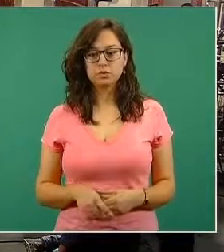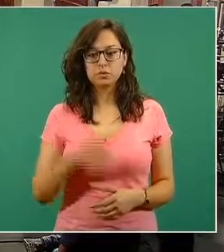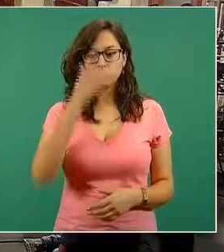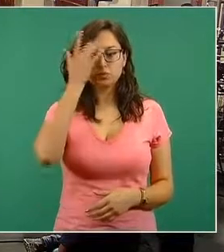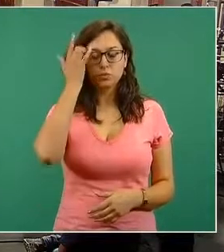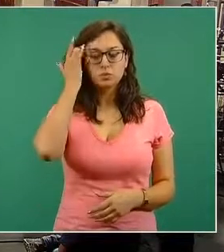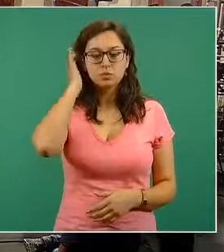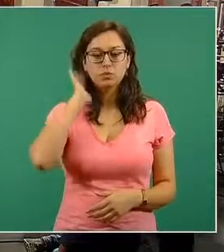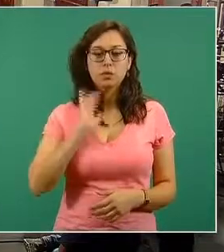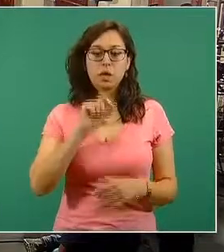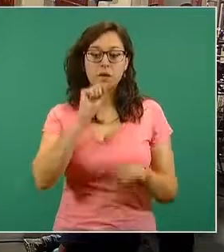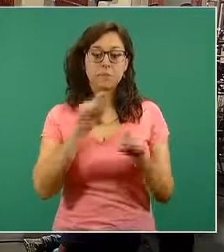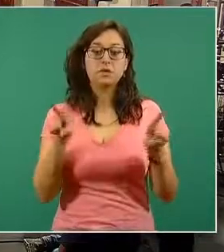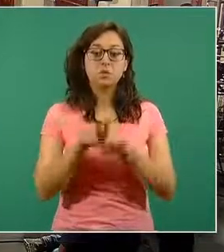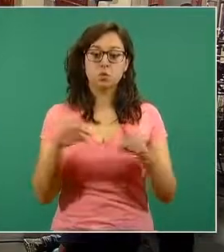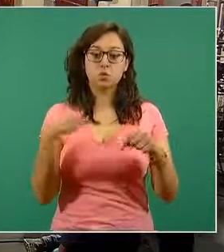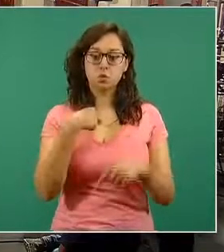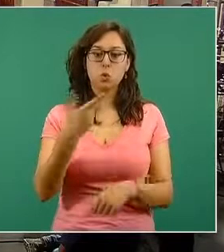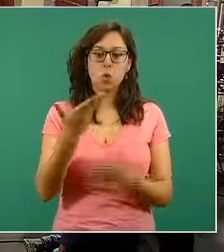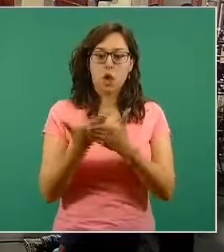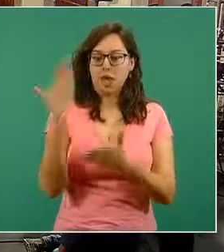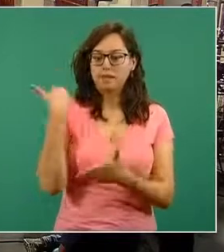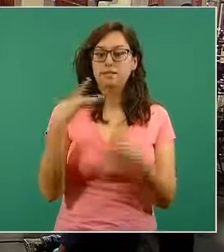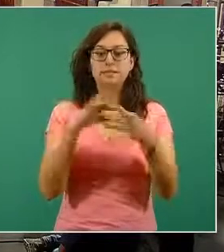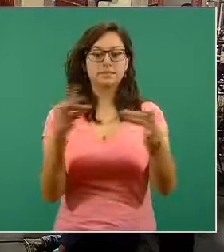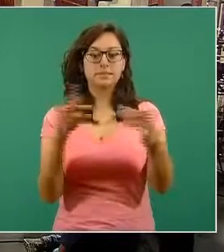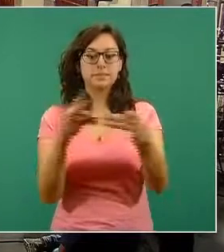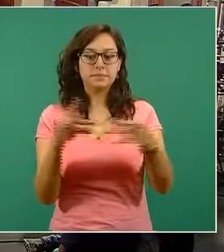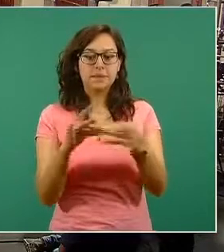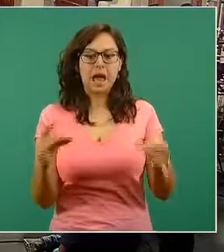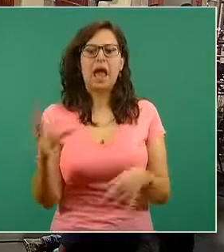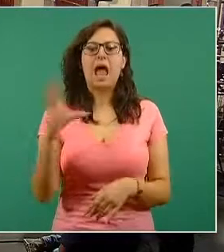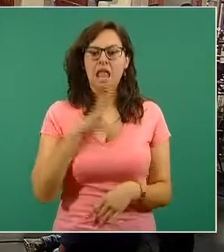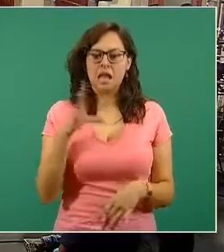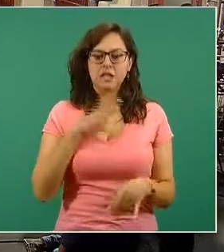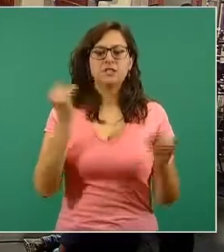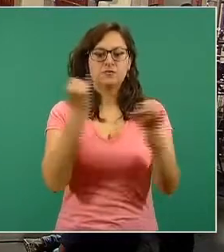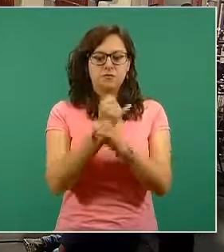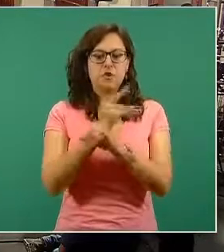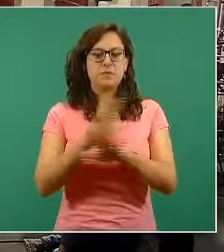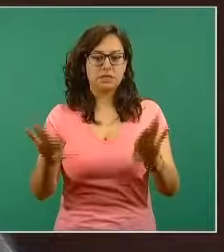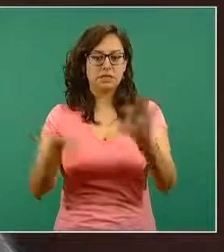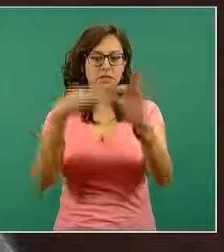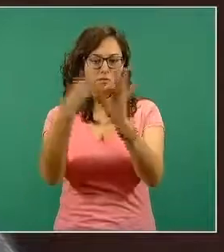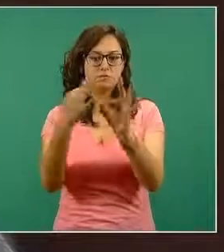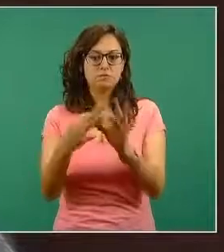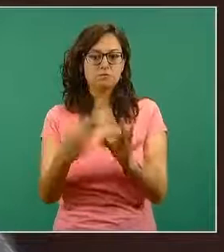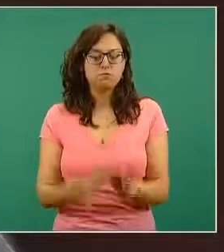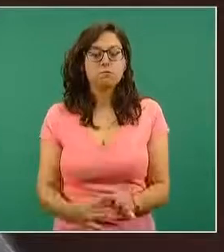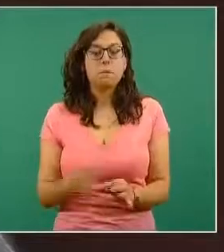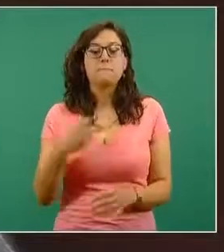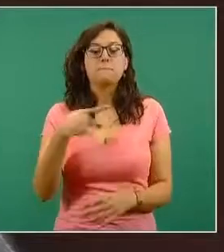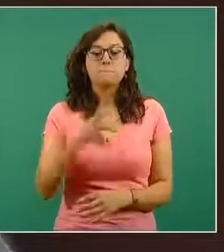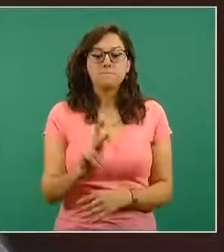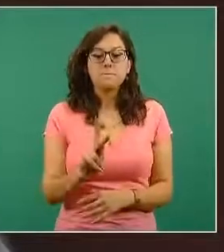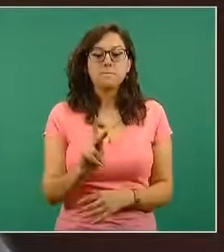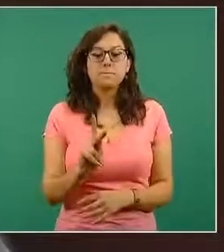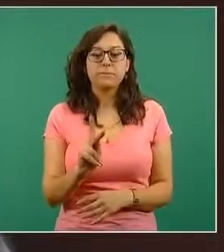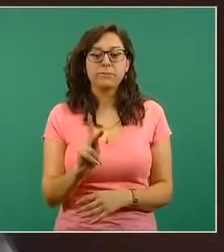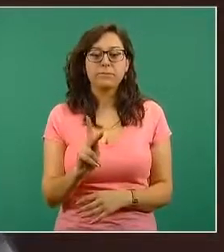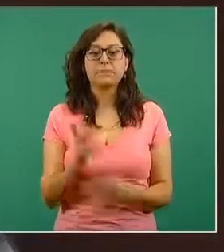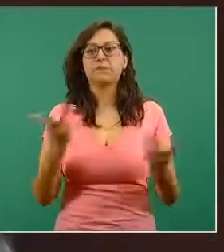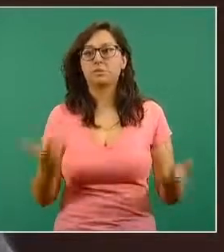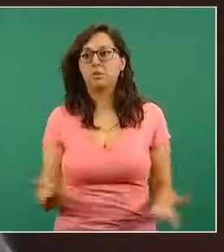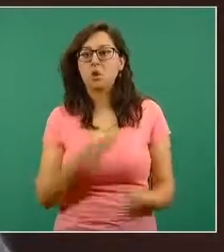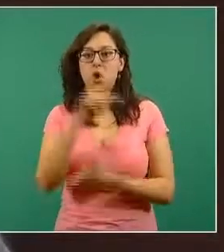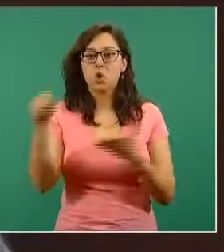del reporte. Sí hay datos puntuales, pero en la gran mayoría de los sitios, tanto en los